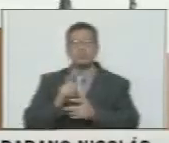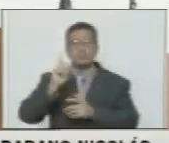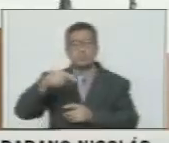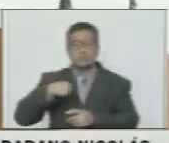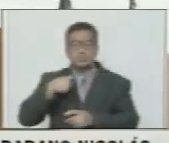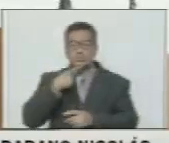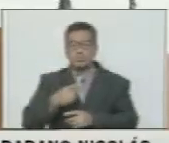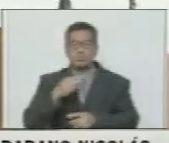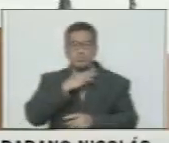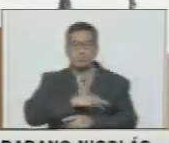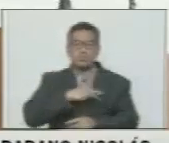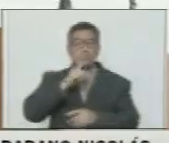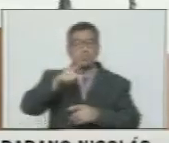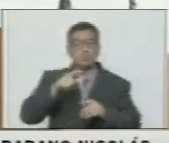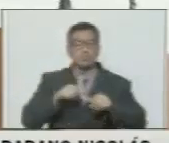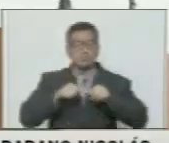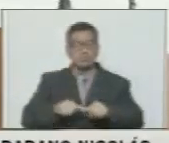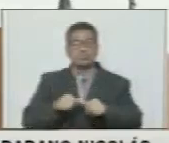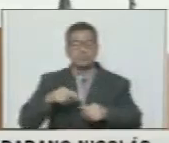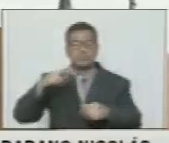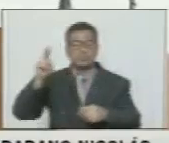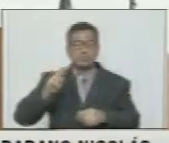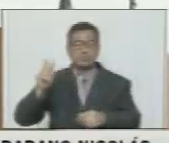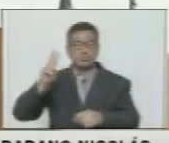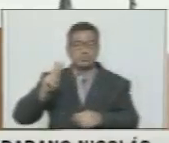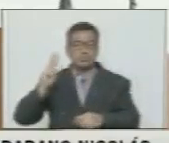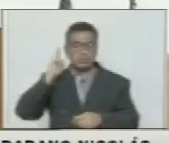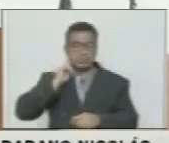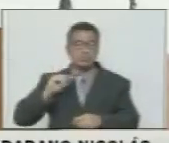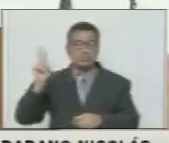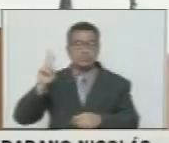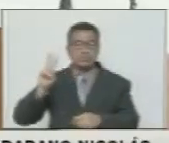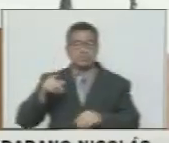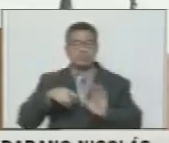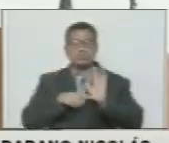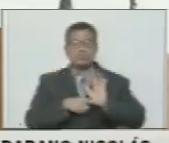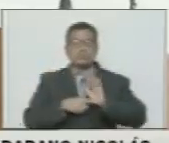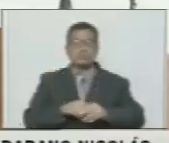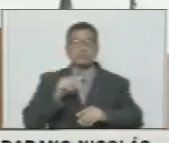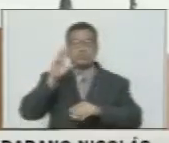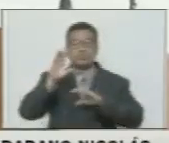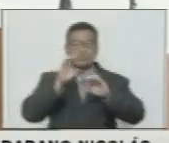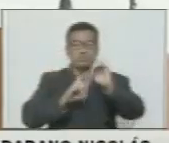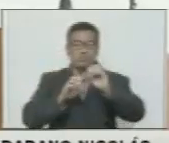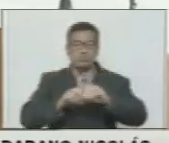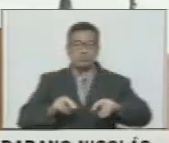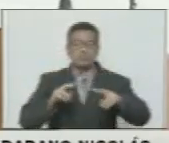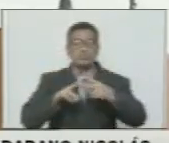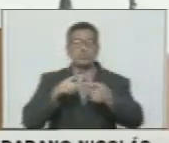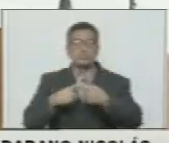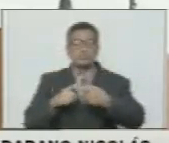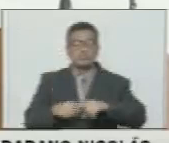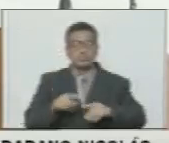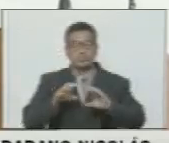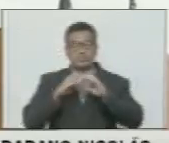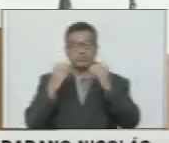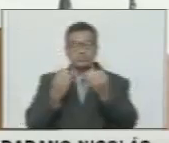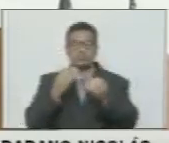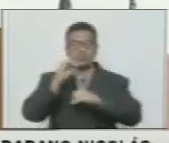2006. También estuvo en la misión permanente de la República Bolivariana de Venezuela ante las Naciones Unidas y